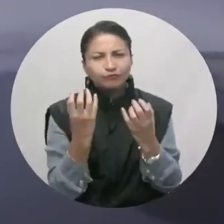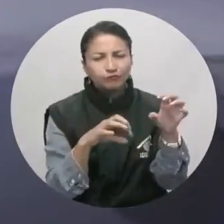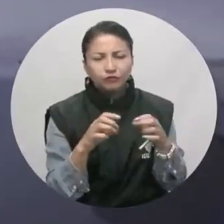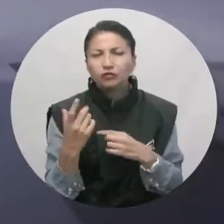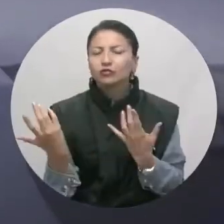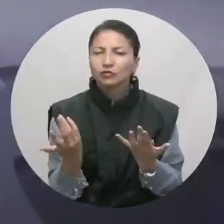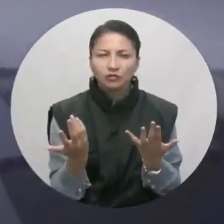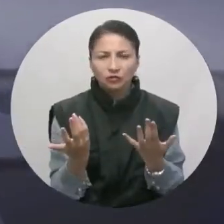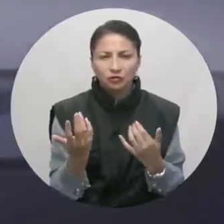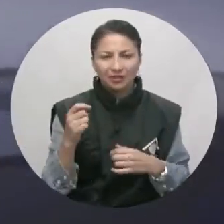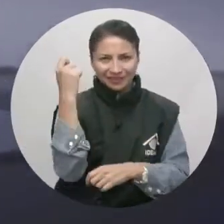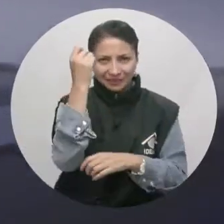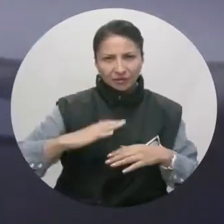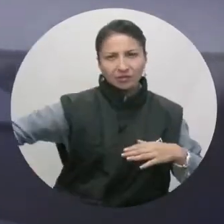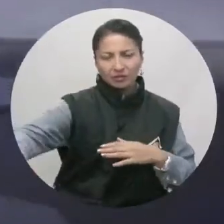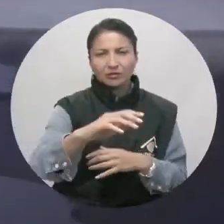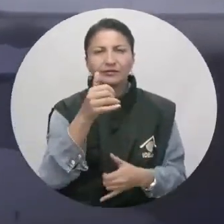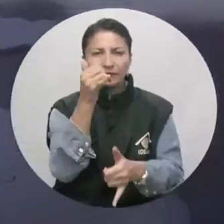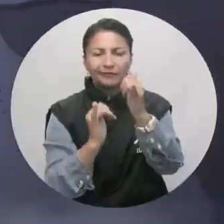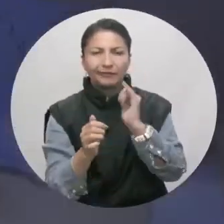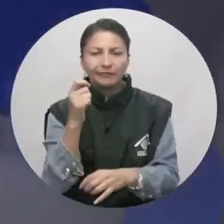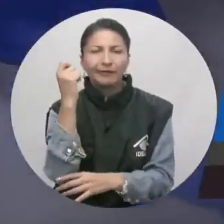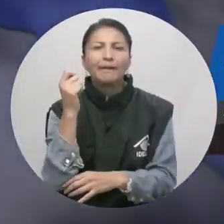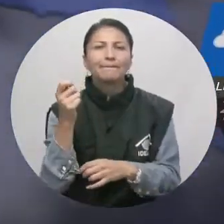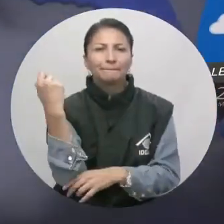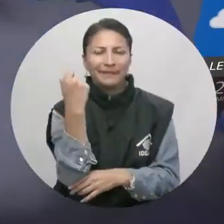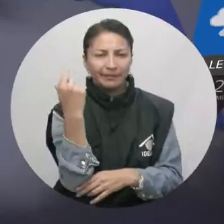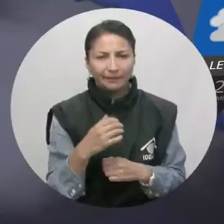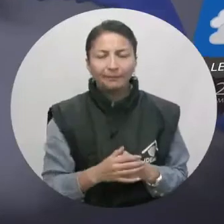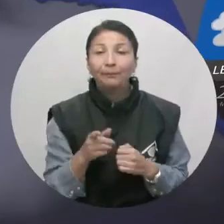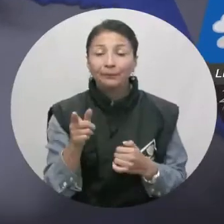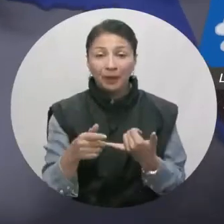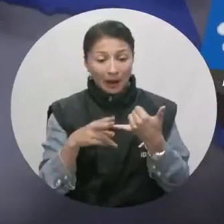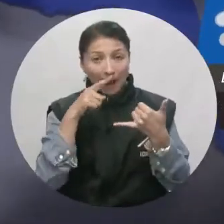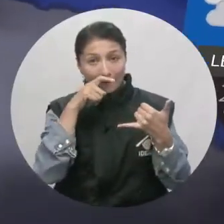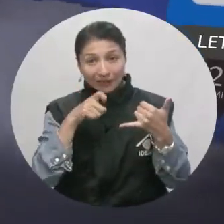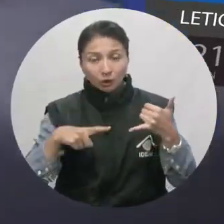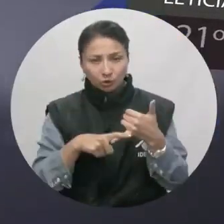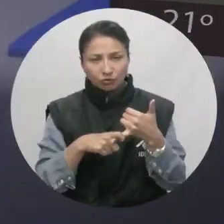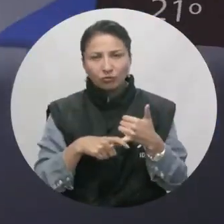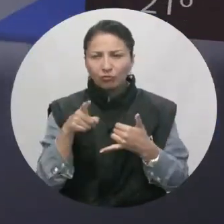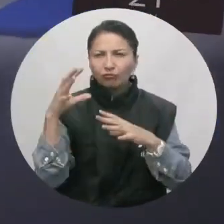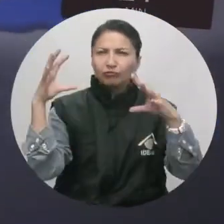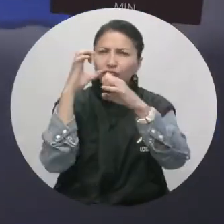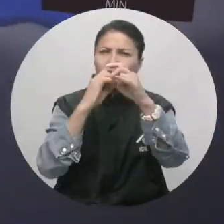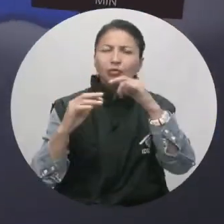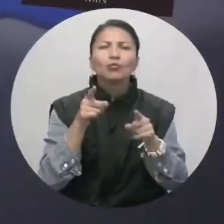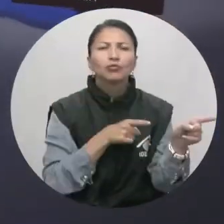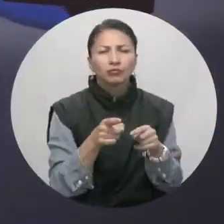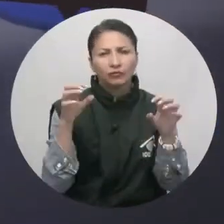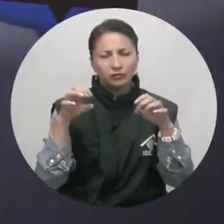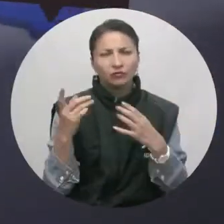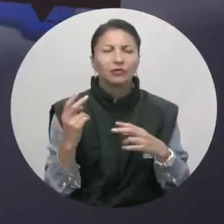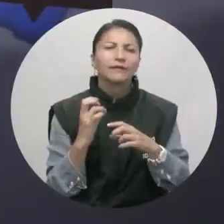presencia de tormentas con menor intensidad al oriente de Arauca y Casanare. En el sur del país se prevé nubosidad acompañada de lluvias